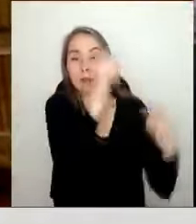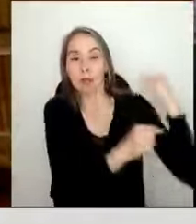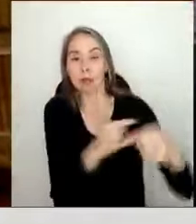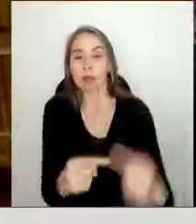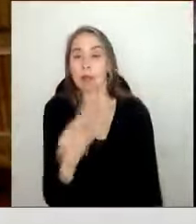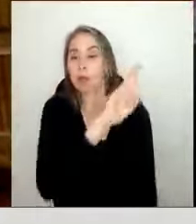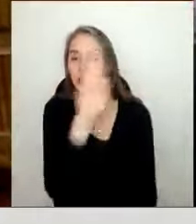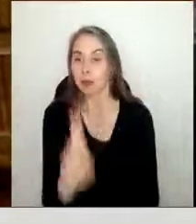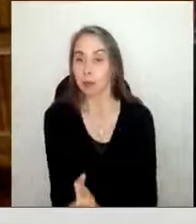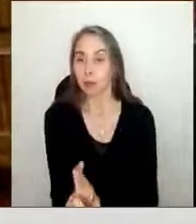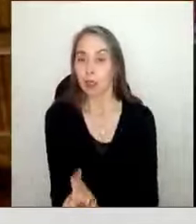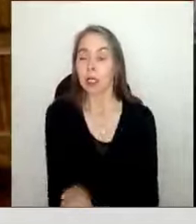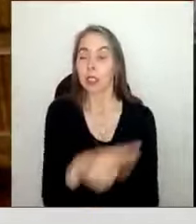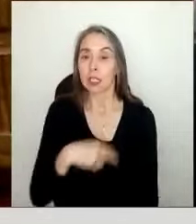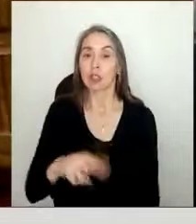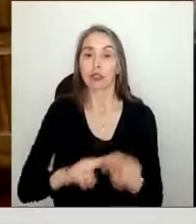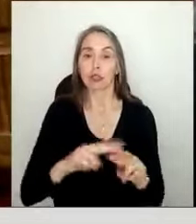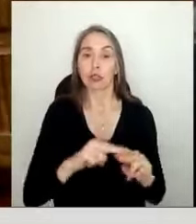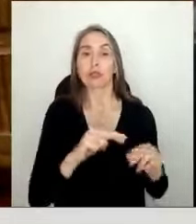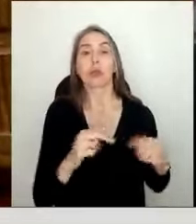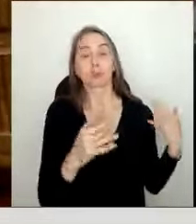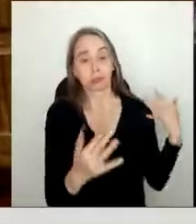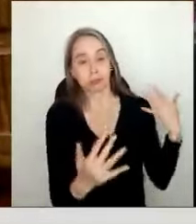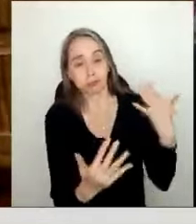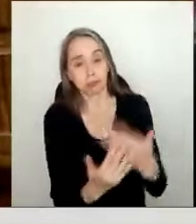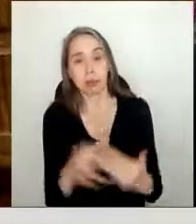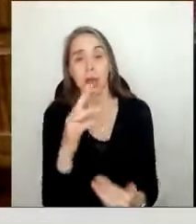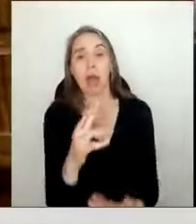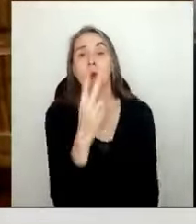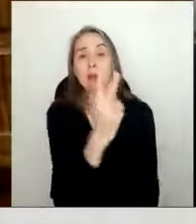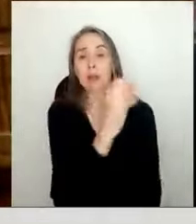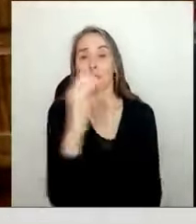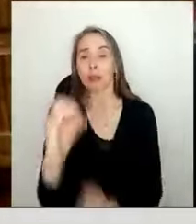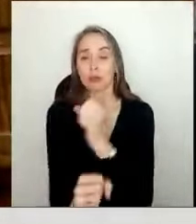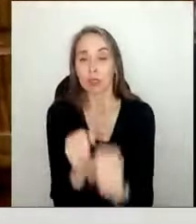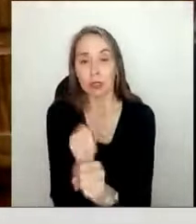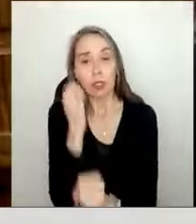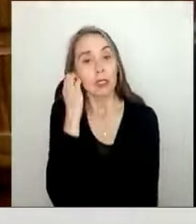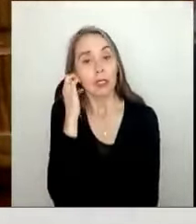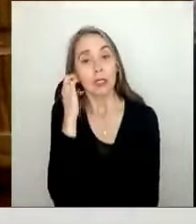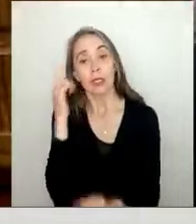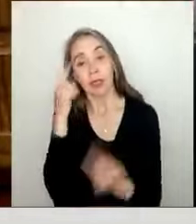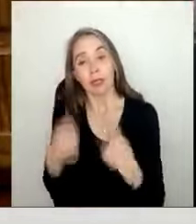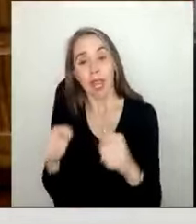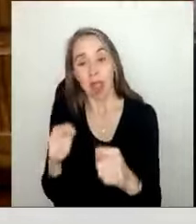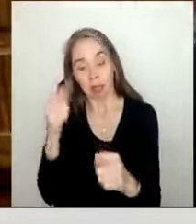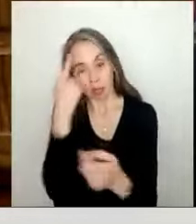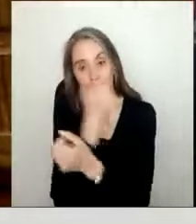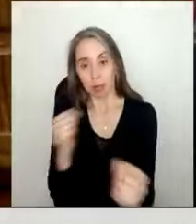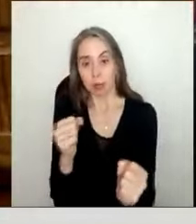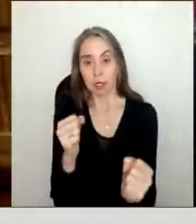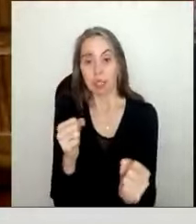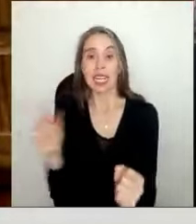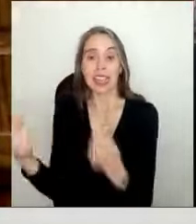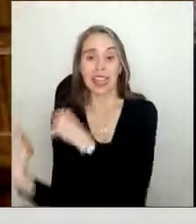que hemos construido por más de dos siglos ese intento burdo y grotesco fue Derrotado categóricamente por